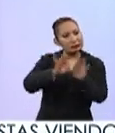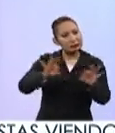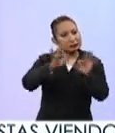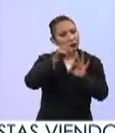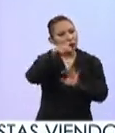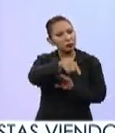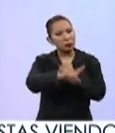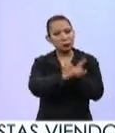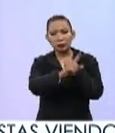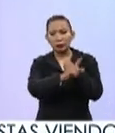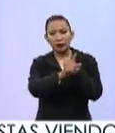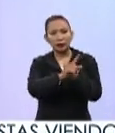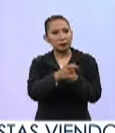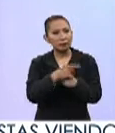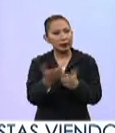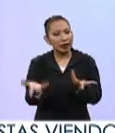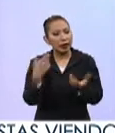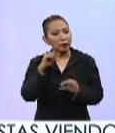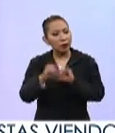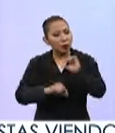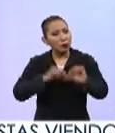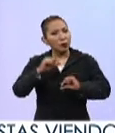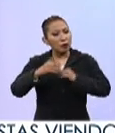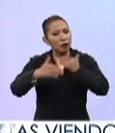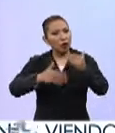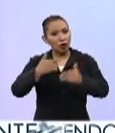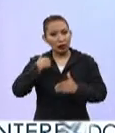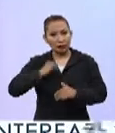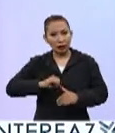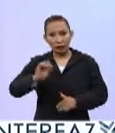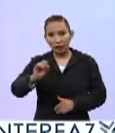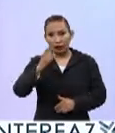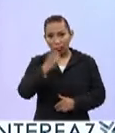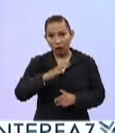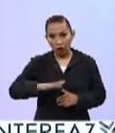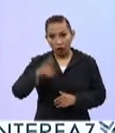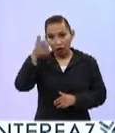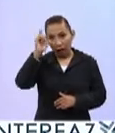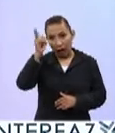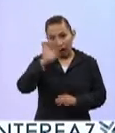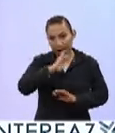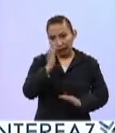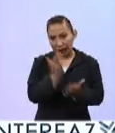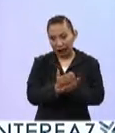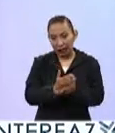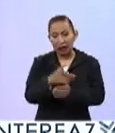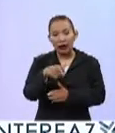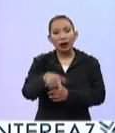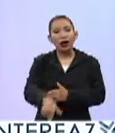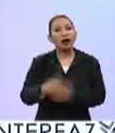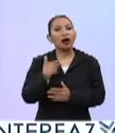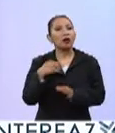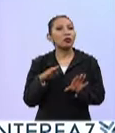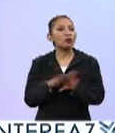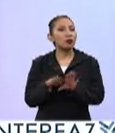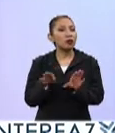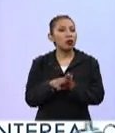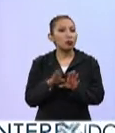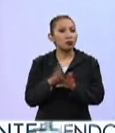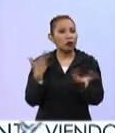hincapié en uno de los problemas que van a acechar durante el siglo XXI y ojalá que hasta ahí llegue de